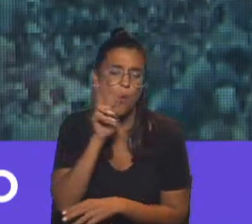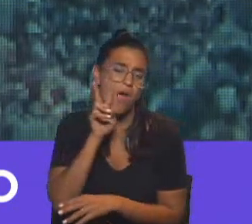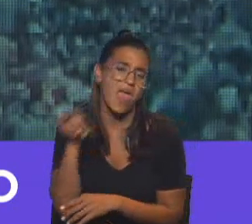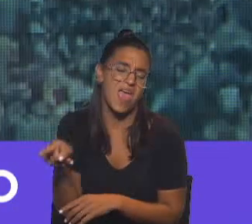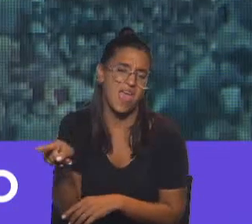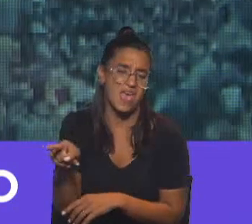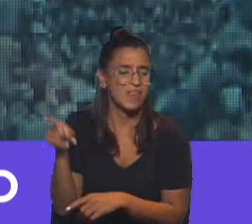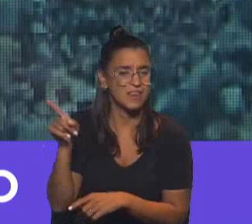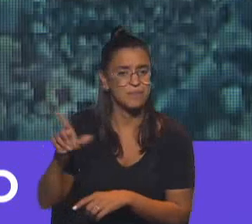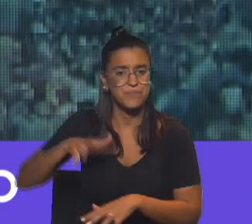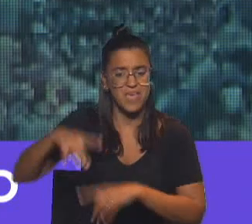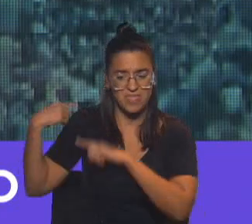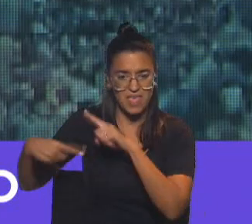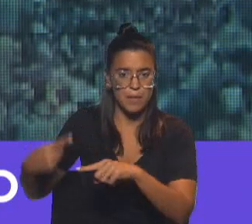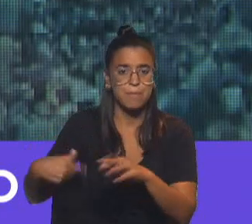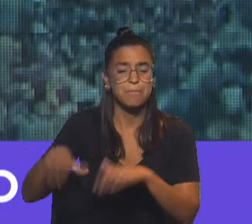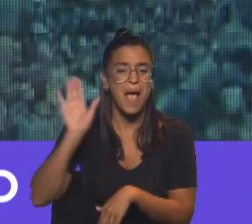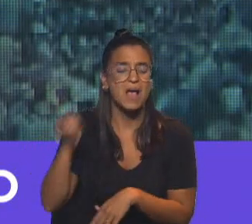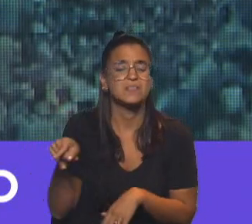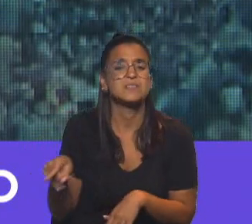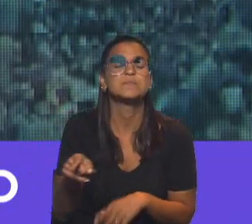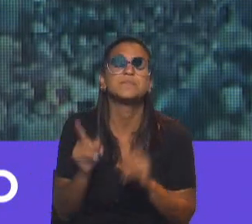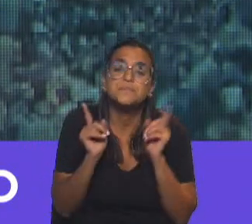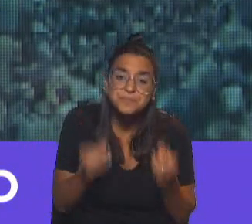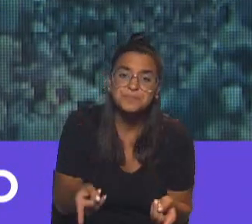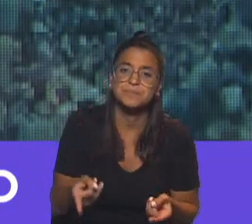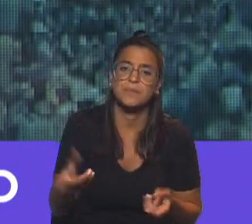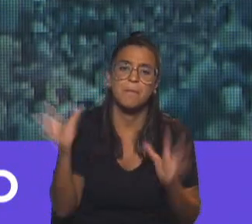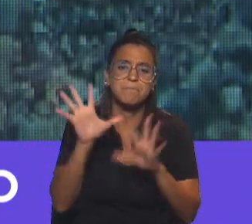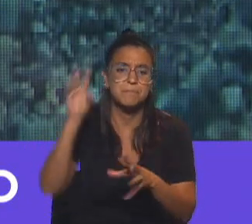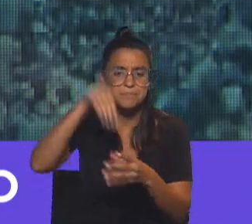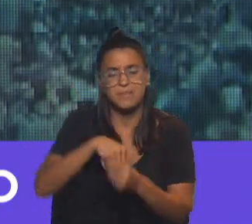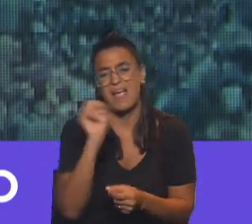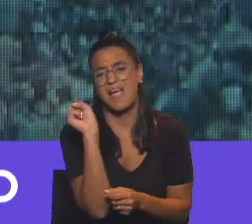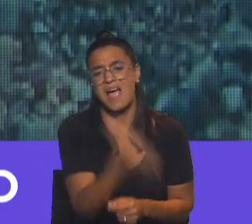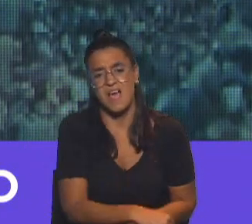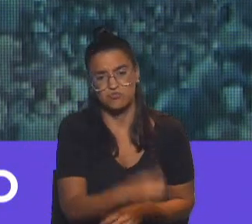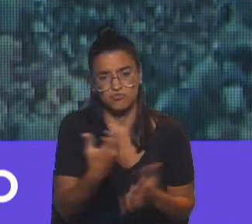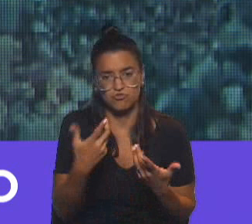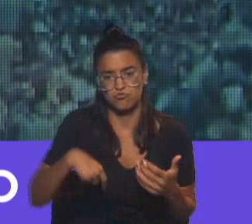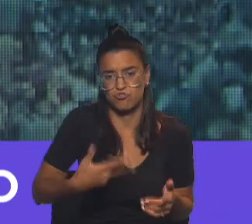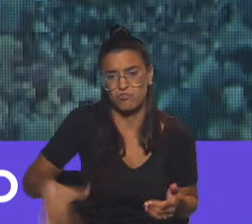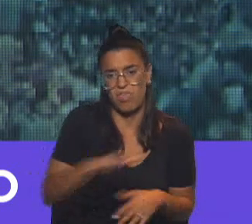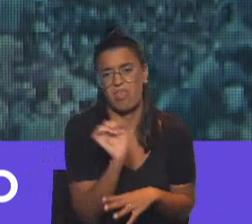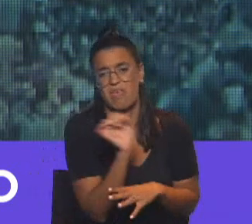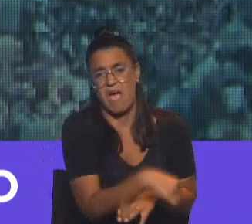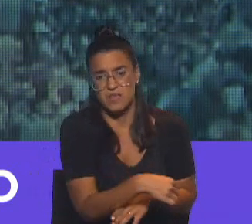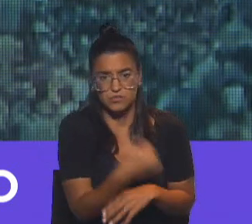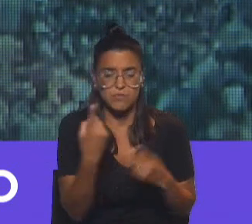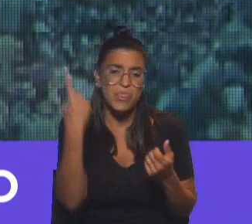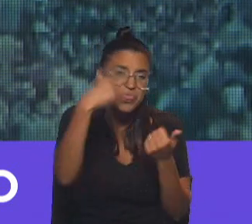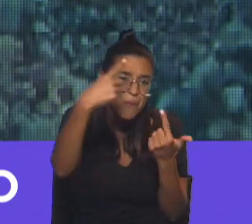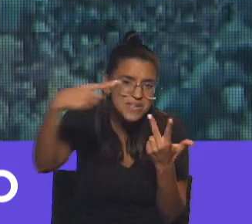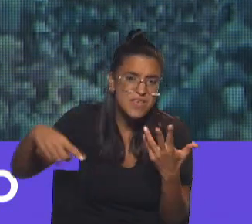indígenas. Y la falta de participación, el hecho de no tomarlos en cuenta dentro de la sociedad, ¿no? Con toda la diversidad,